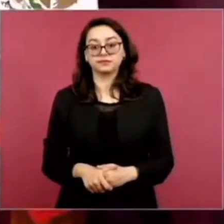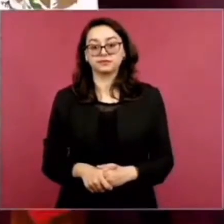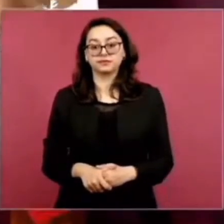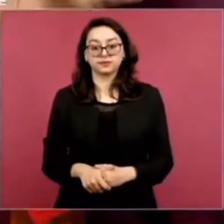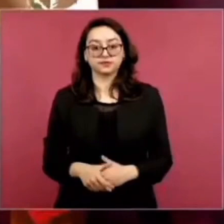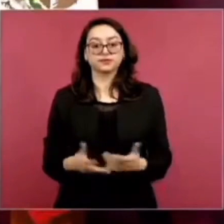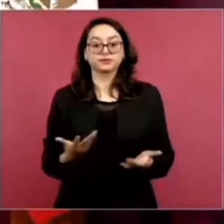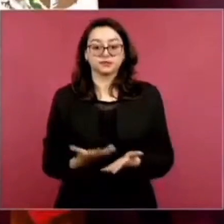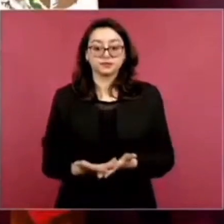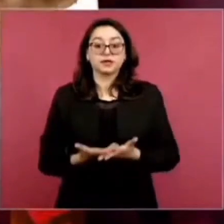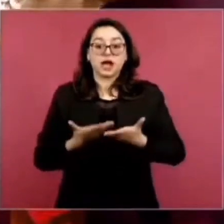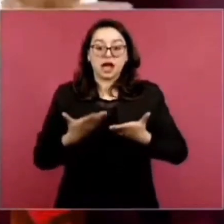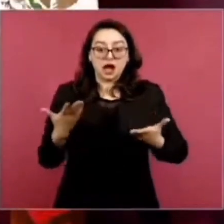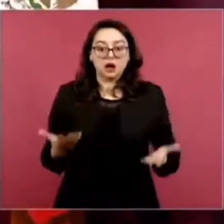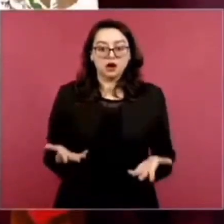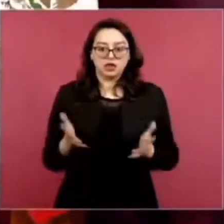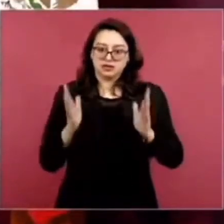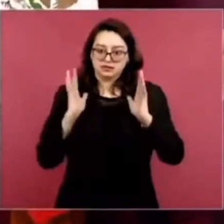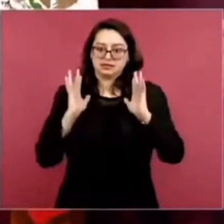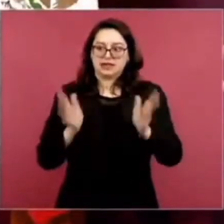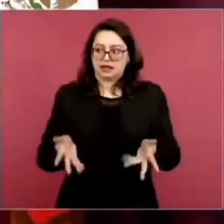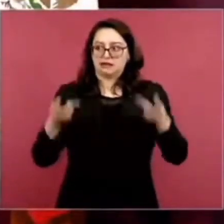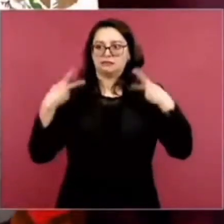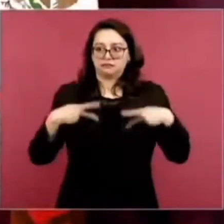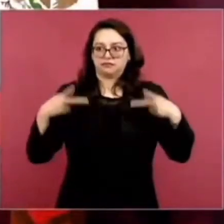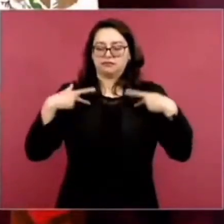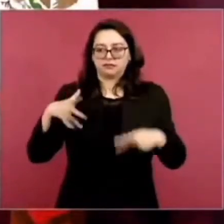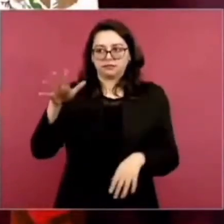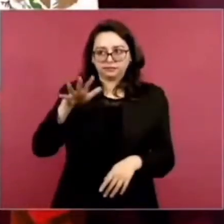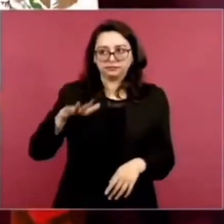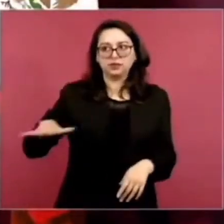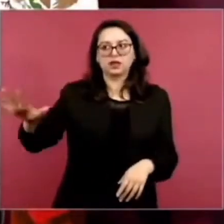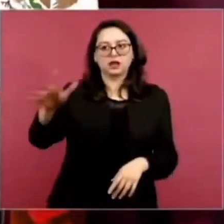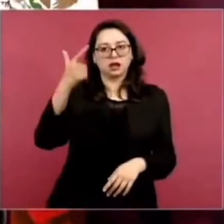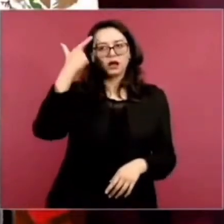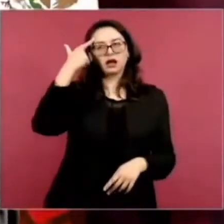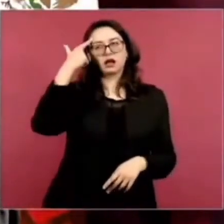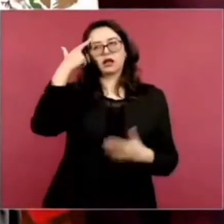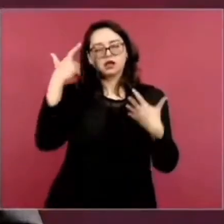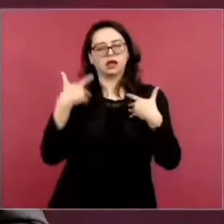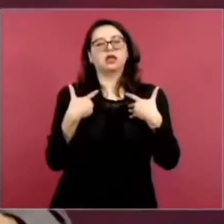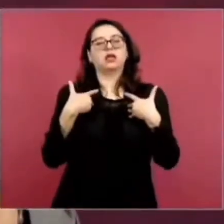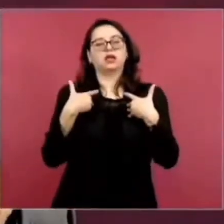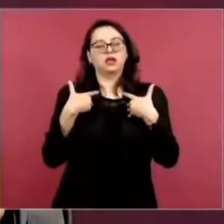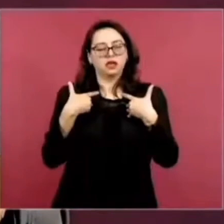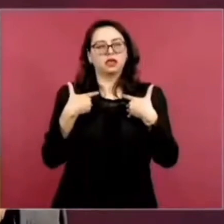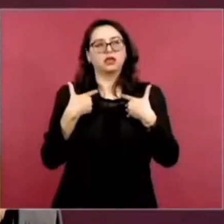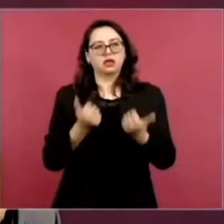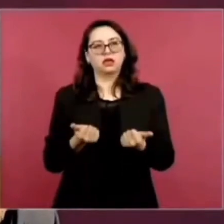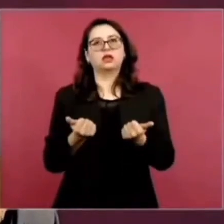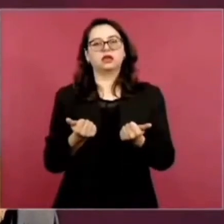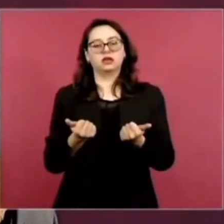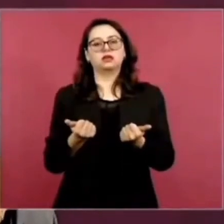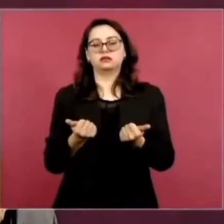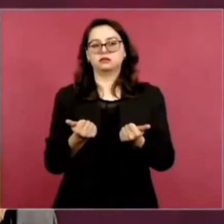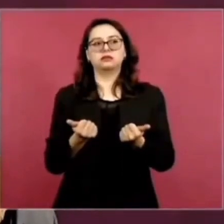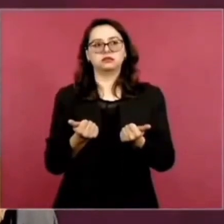Entonces, ahora hay un cambio, ya la gente es la que decide, participa.